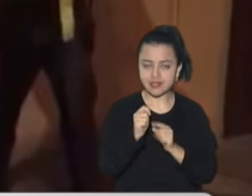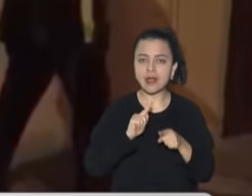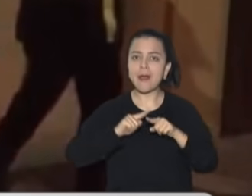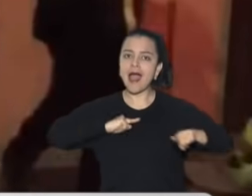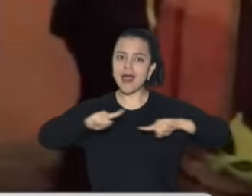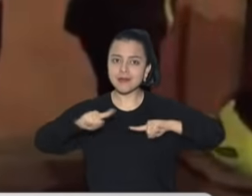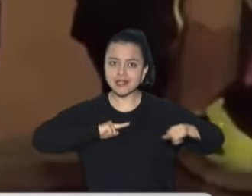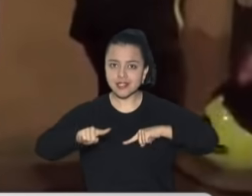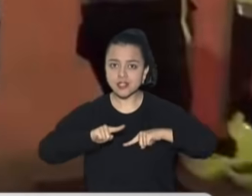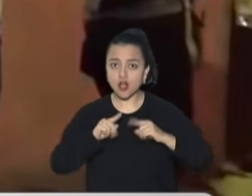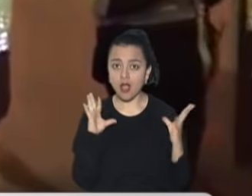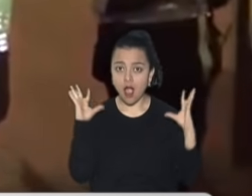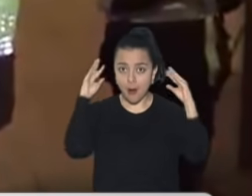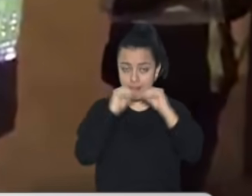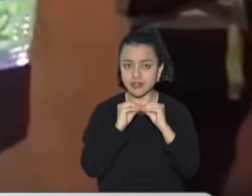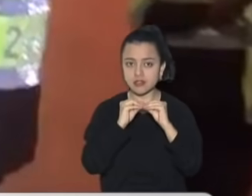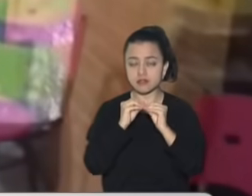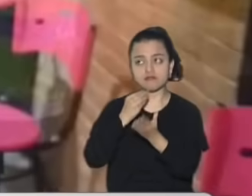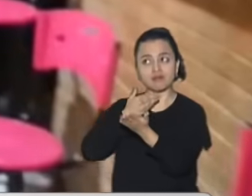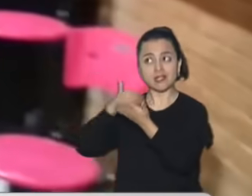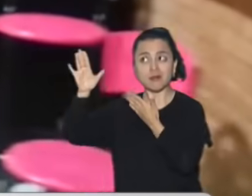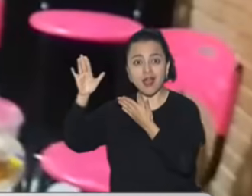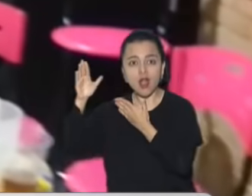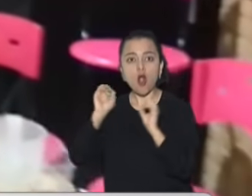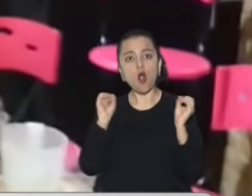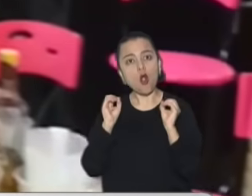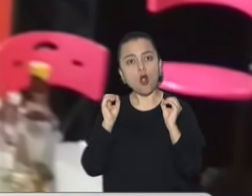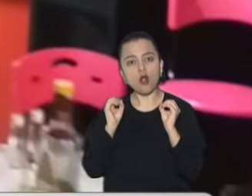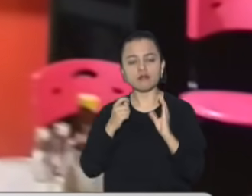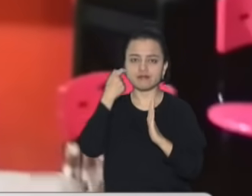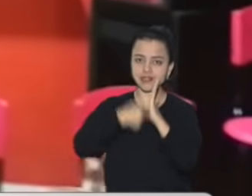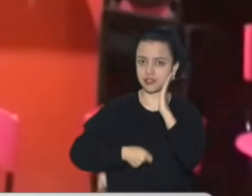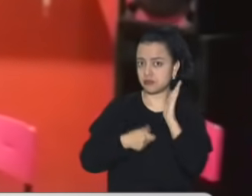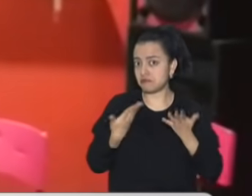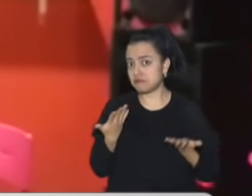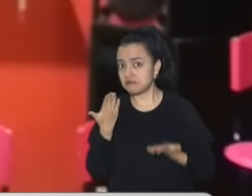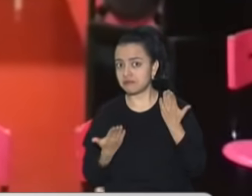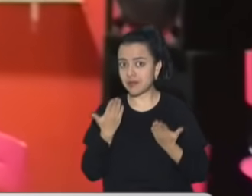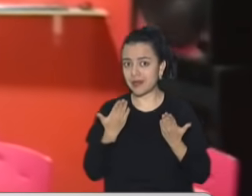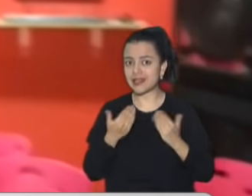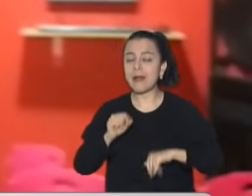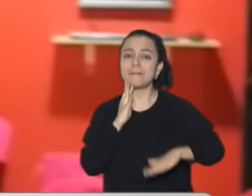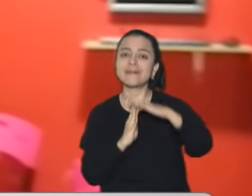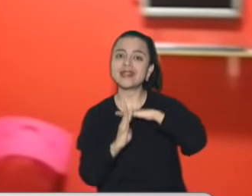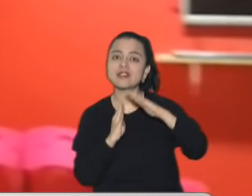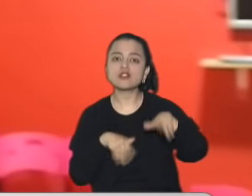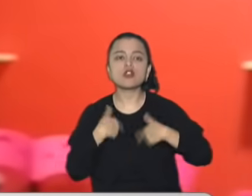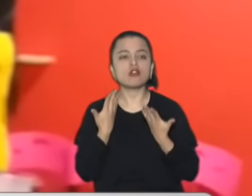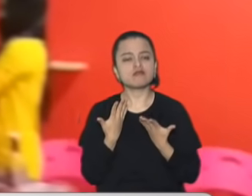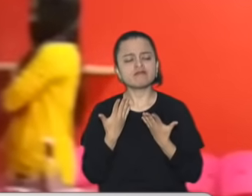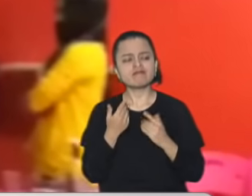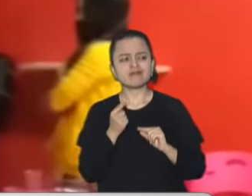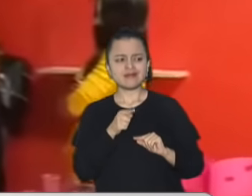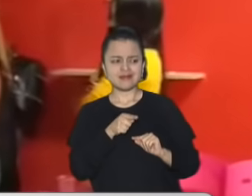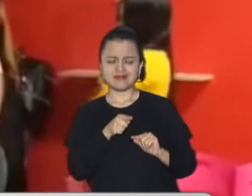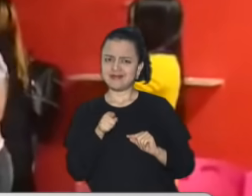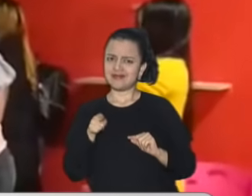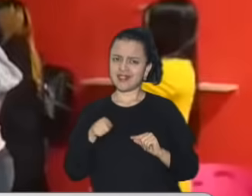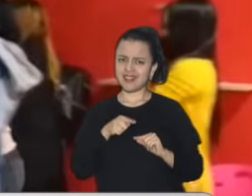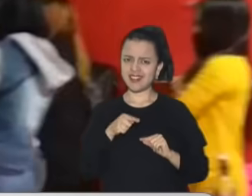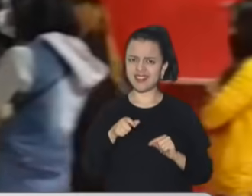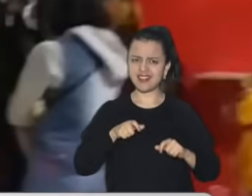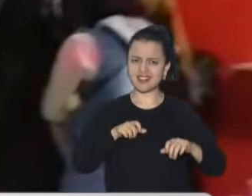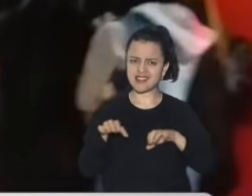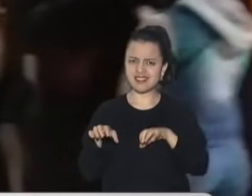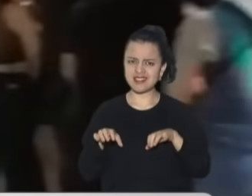una deportación o en una expulsión del territorio nacional. Migración Colombia no va a permitir que